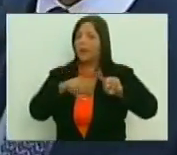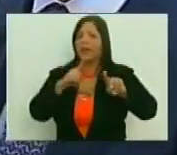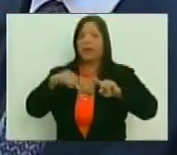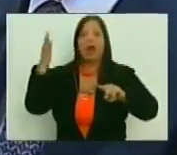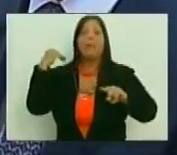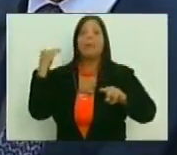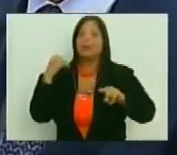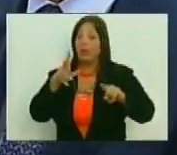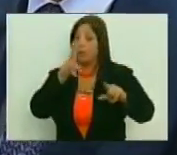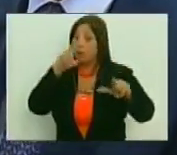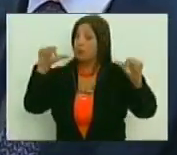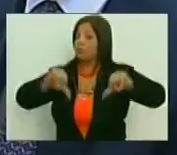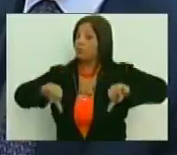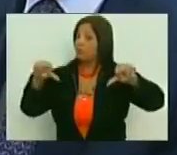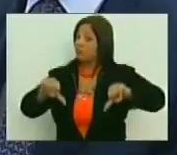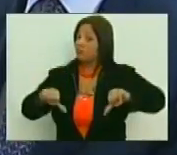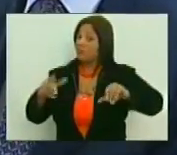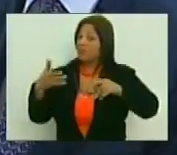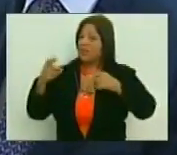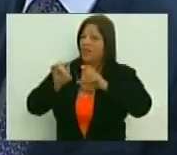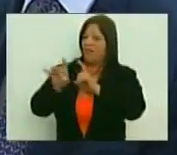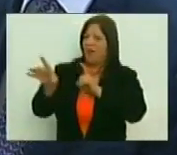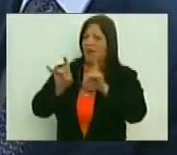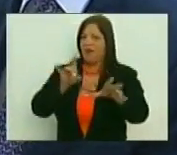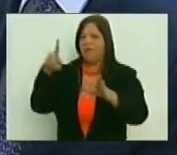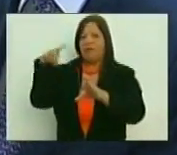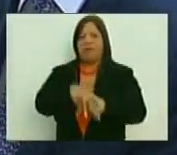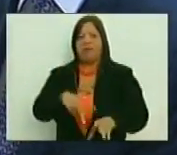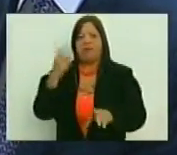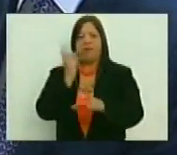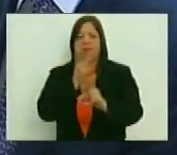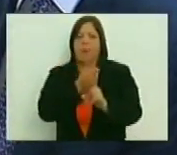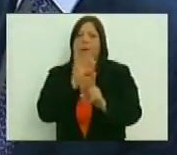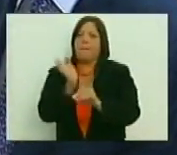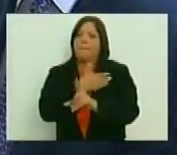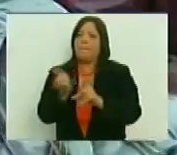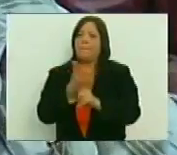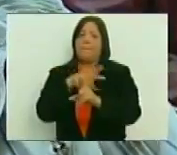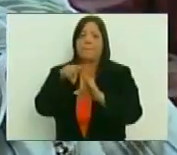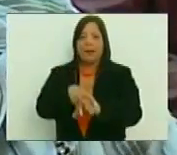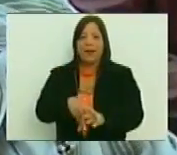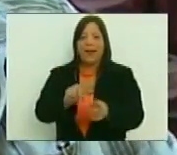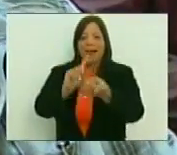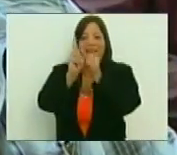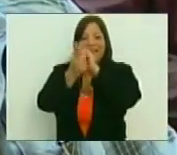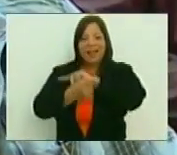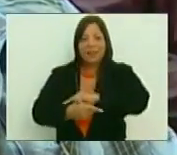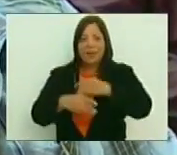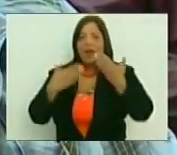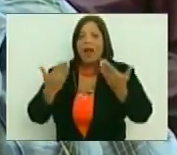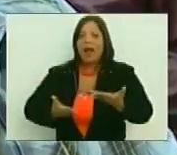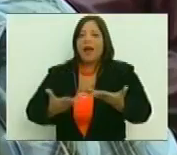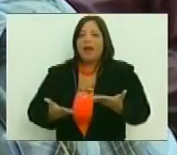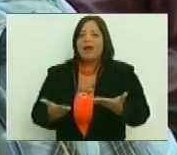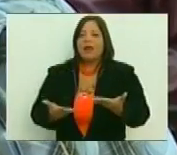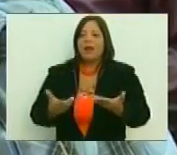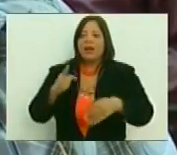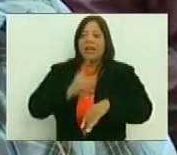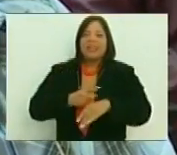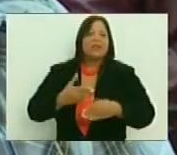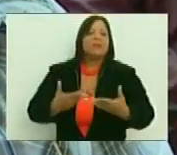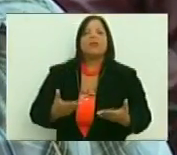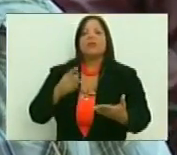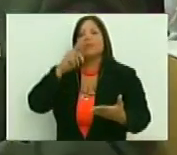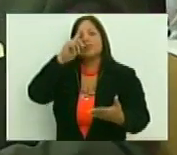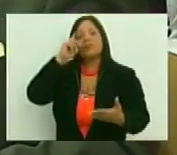pasado culturalmente excluyente y de explotación. Y en este instante,